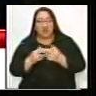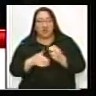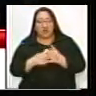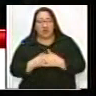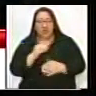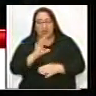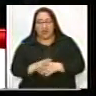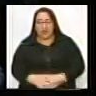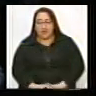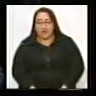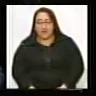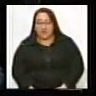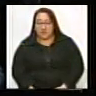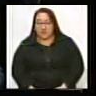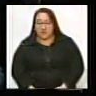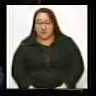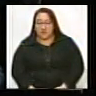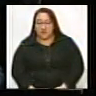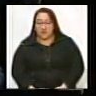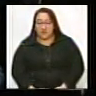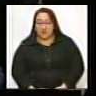días.